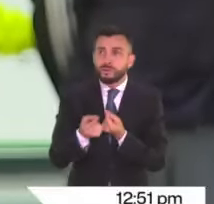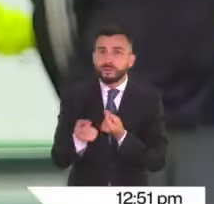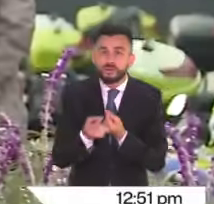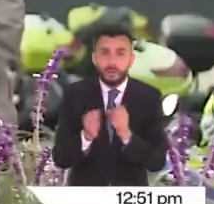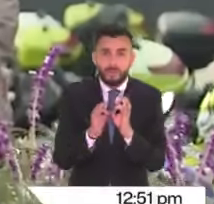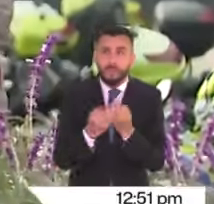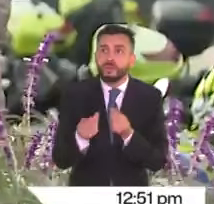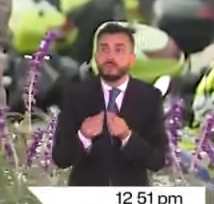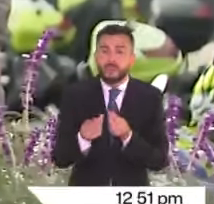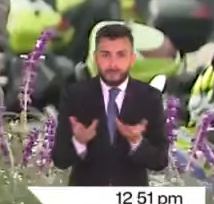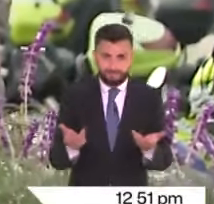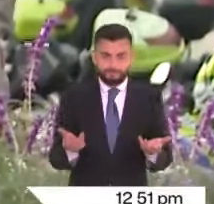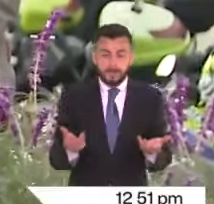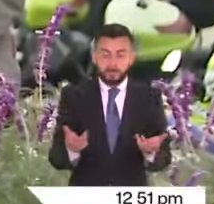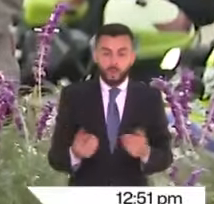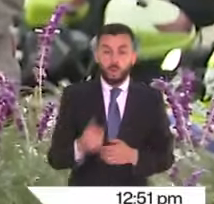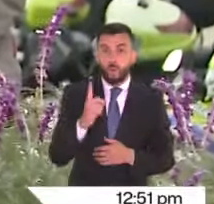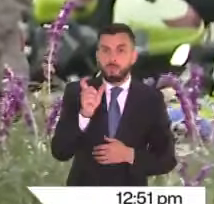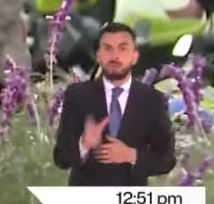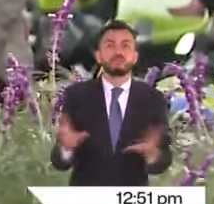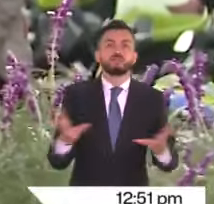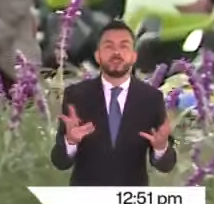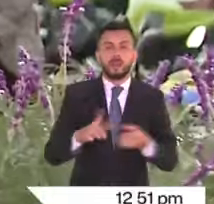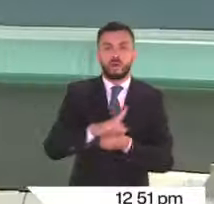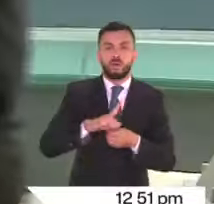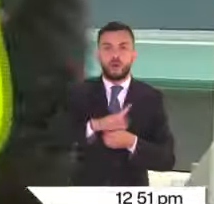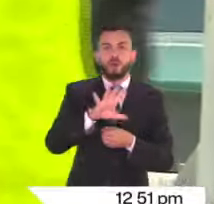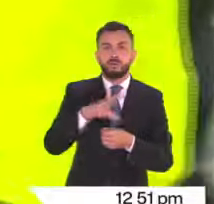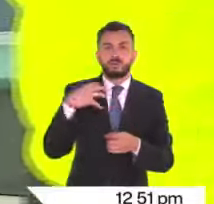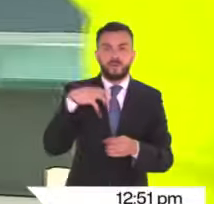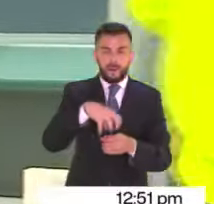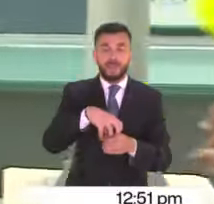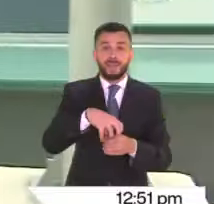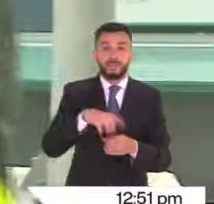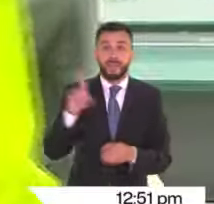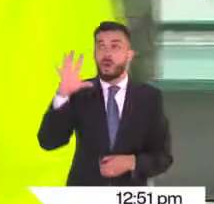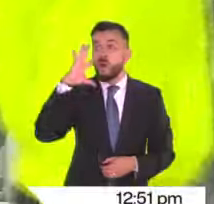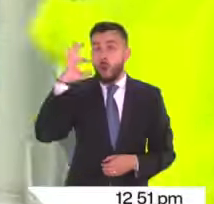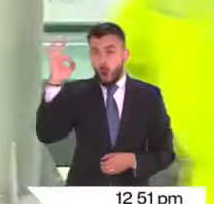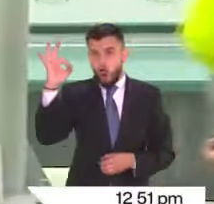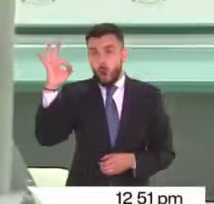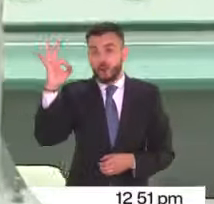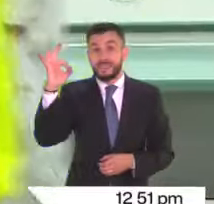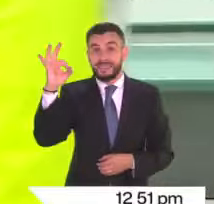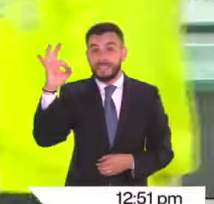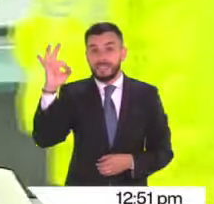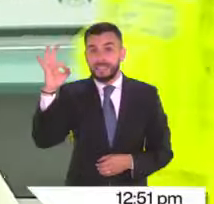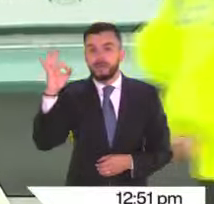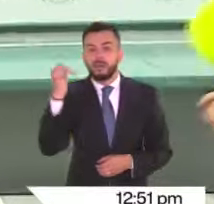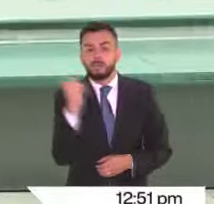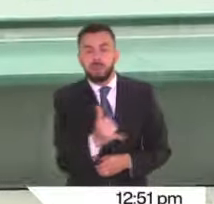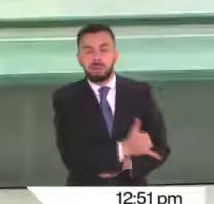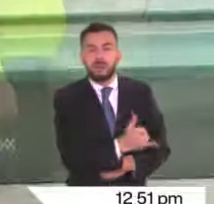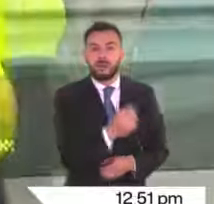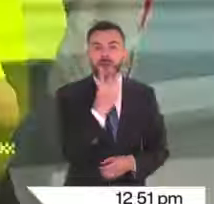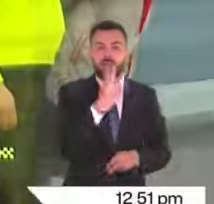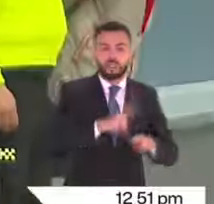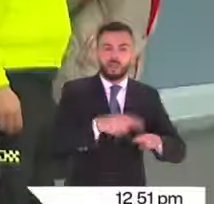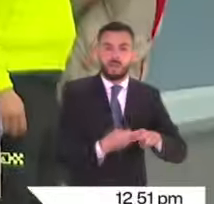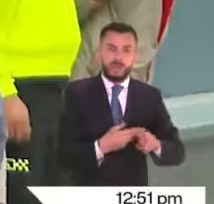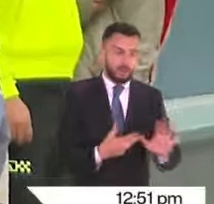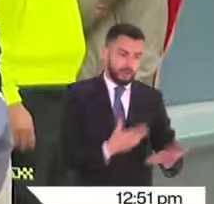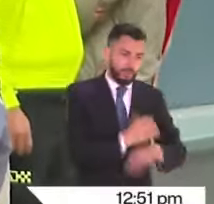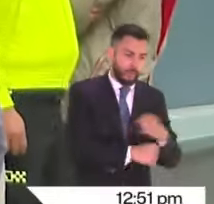menores de edad. Uno de los casos se generó en la localidad de Ciudad Bolívar, donde un hombre abusó sexualmente de sus 3 sobrinas entre los 5 y 8